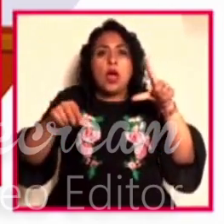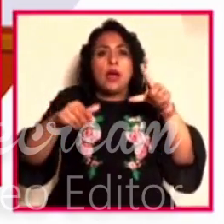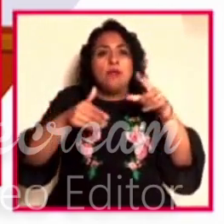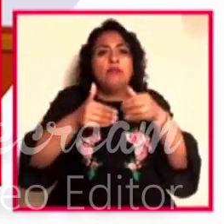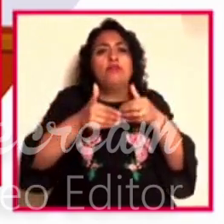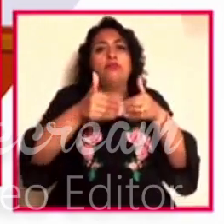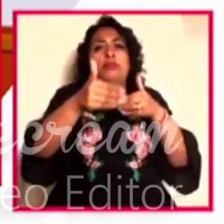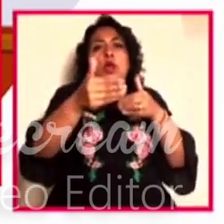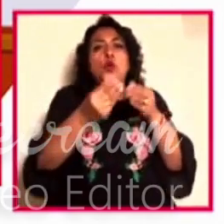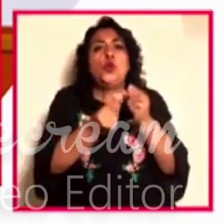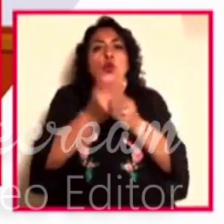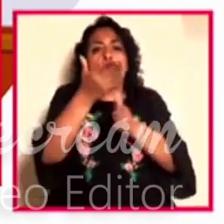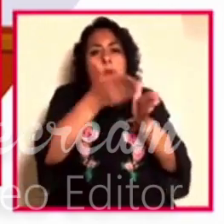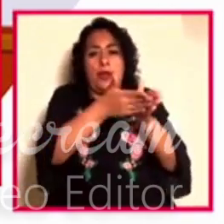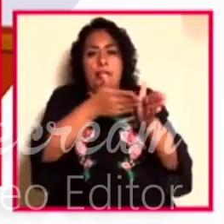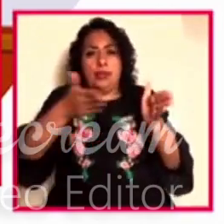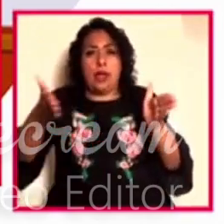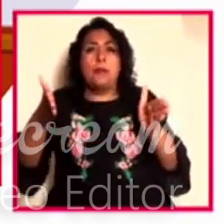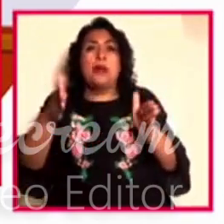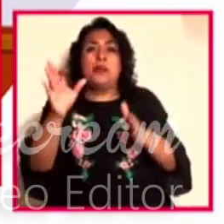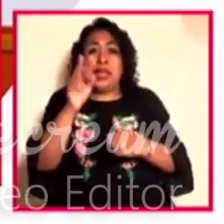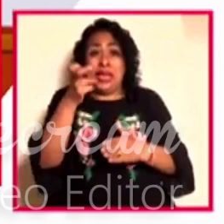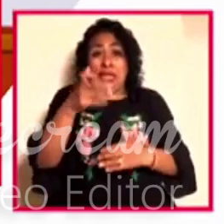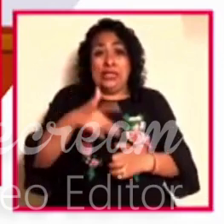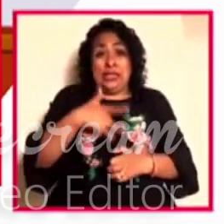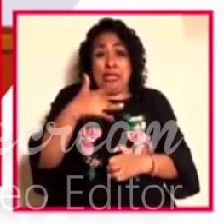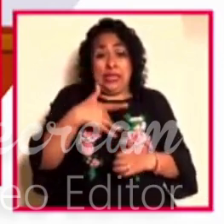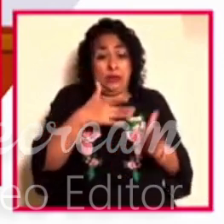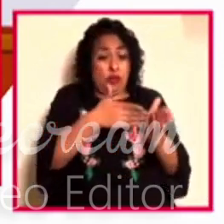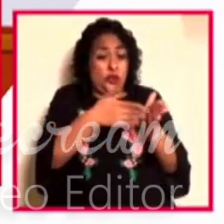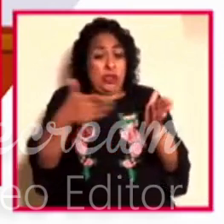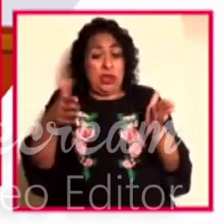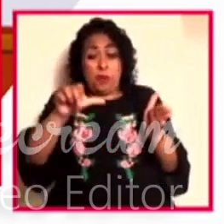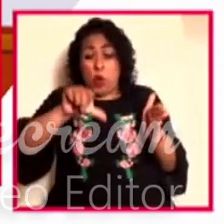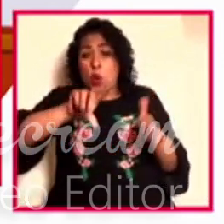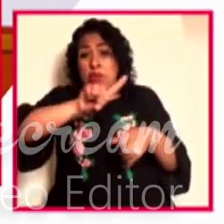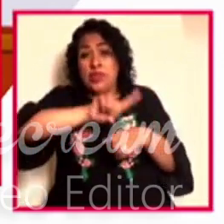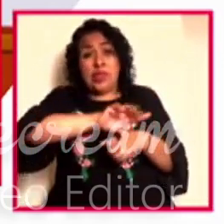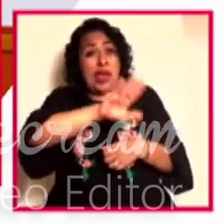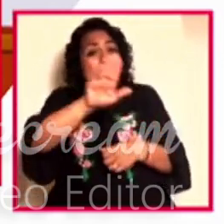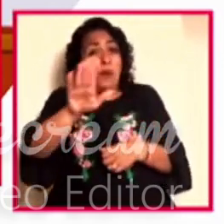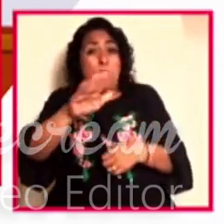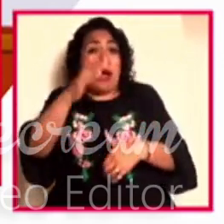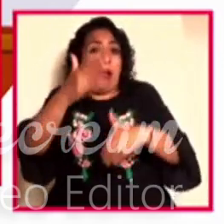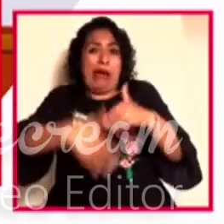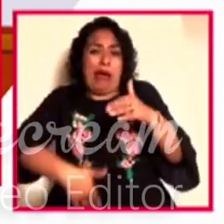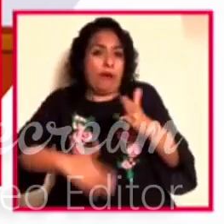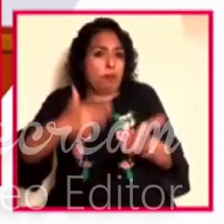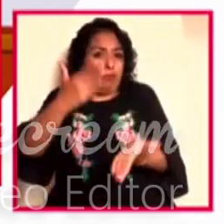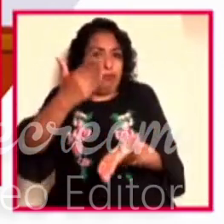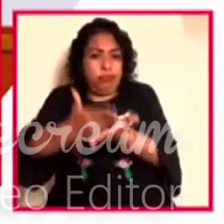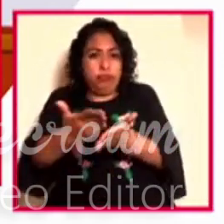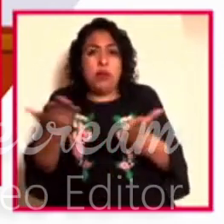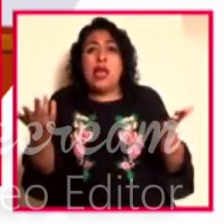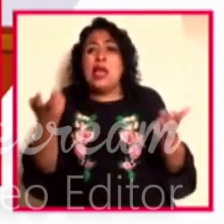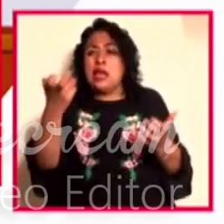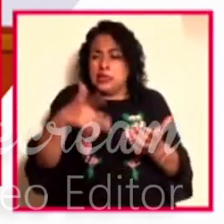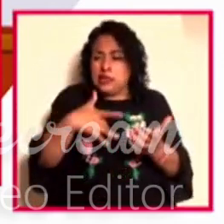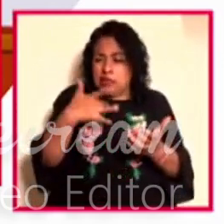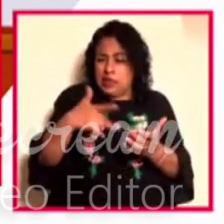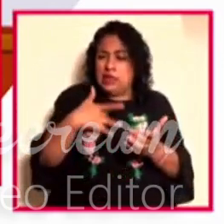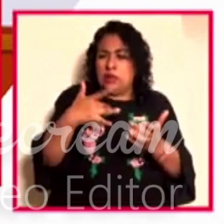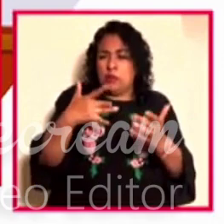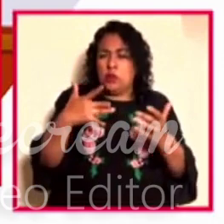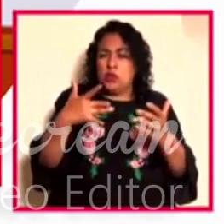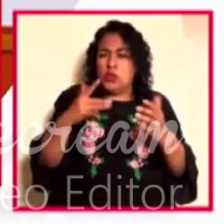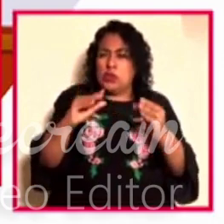por eso sentimos que una época termina el día de hoy. Su obra transmite una clara sensación de cambio, si